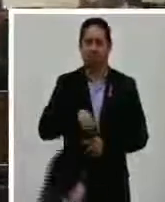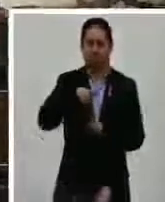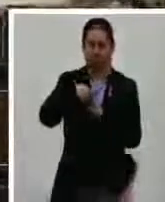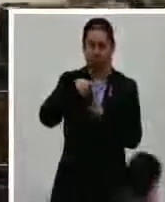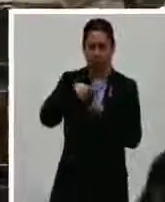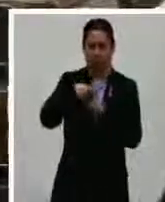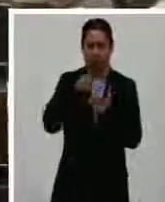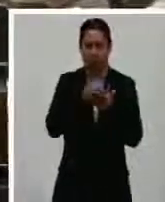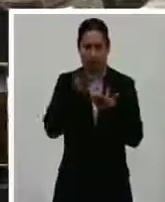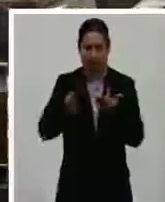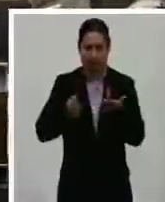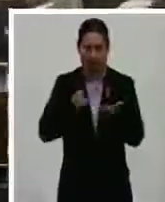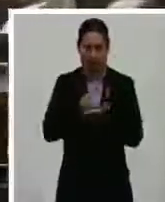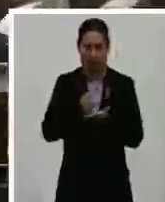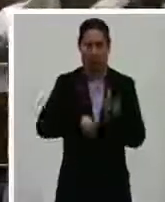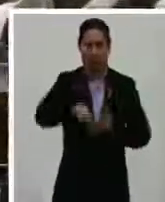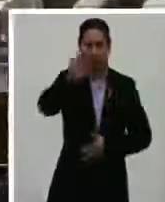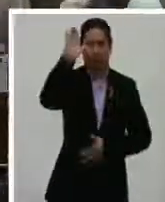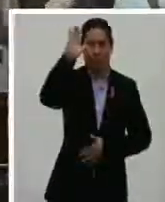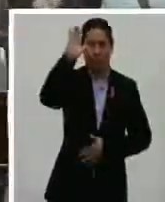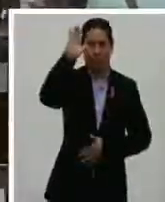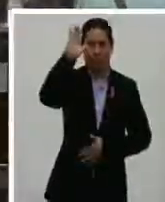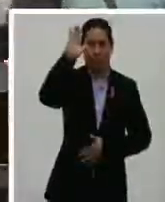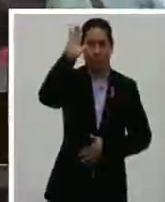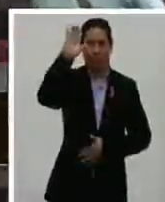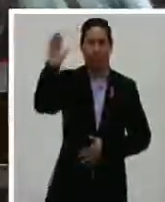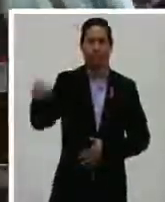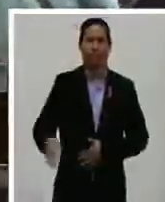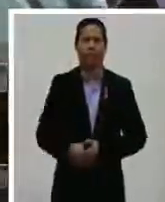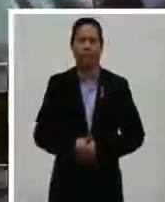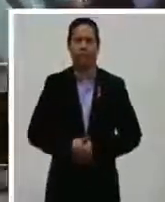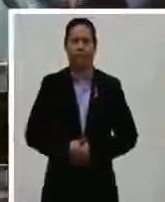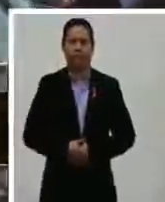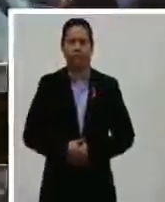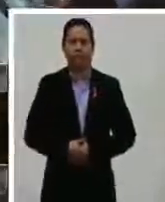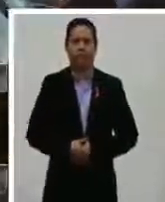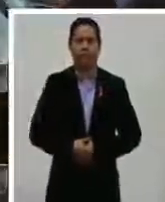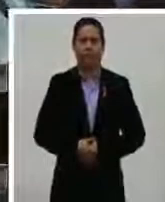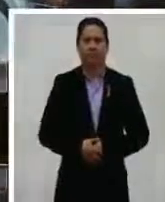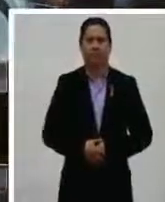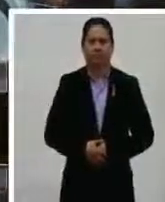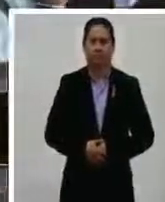afirmativa sirvan se manifestarlo levantando la mano